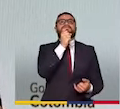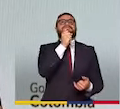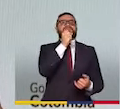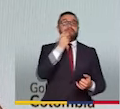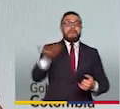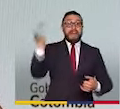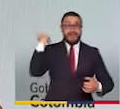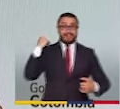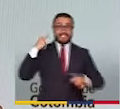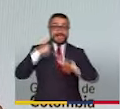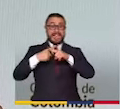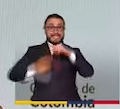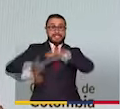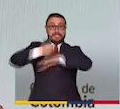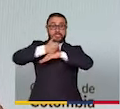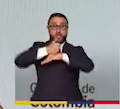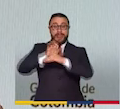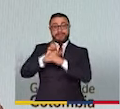como periodista.